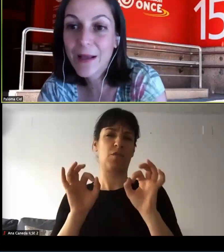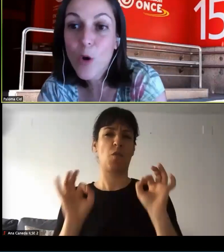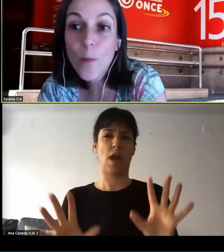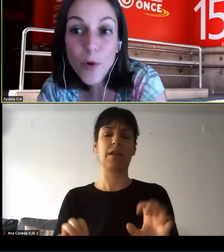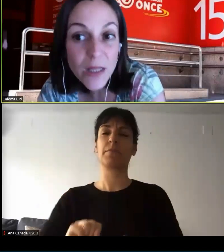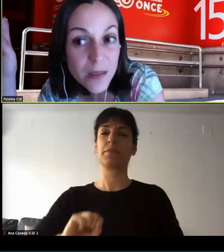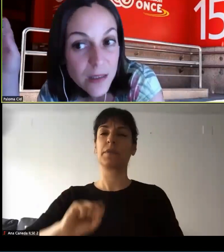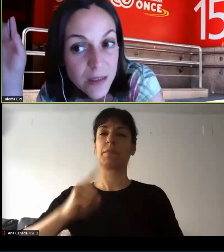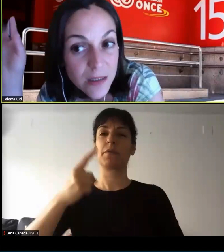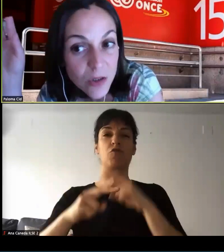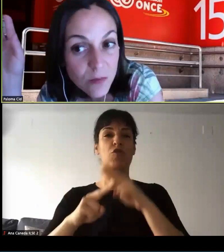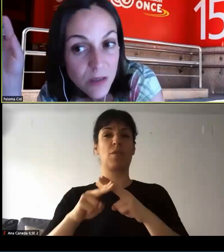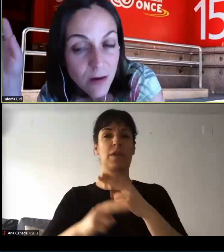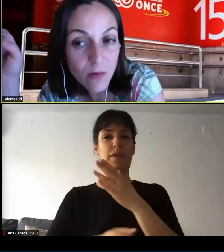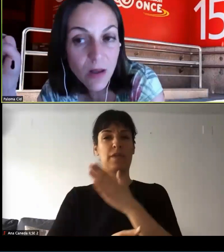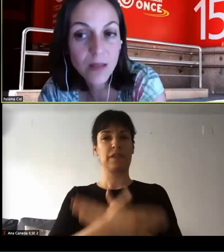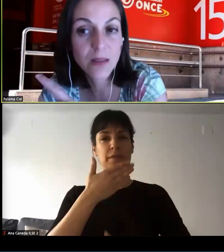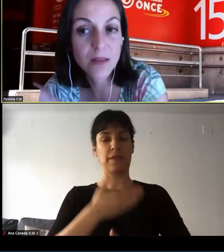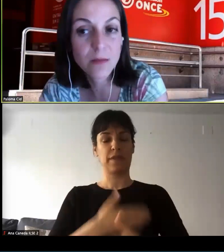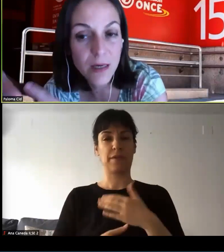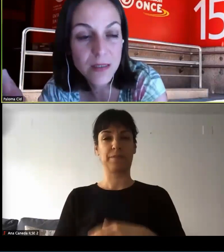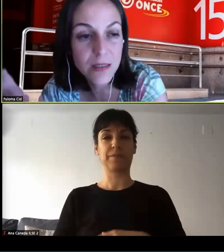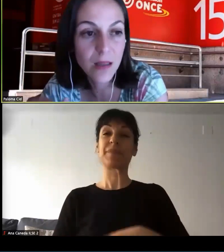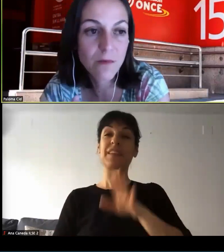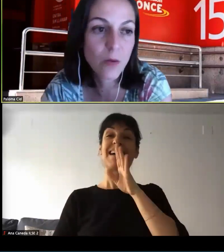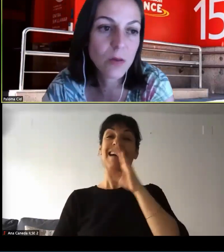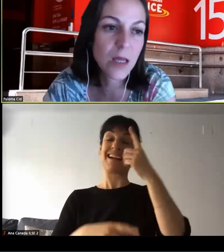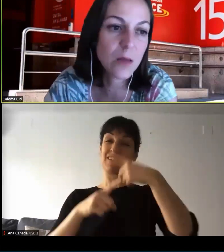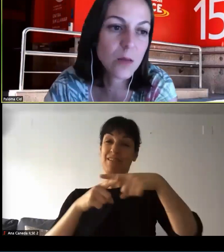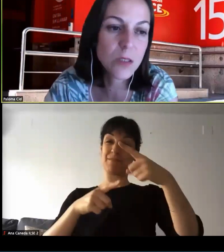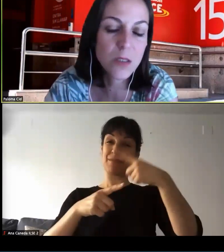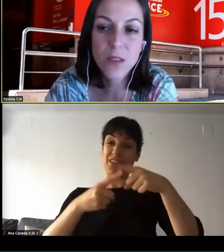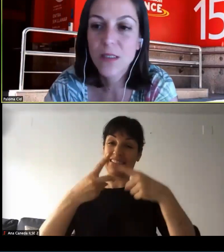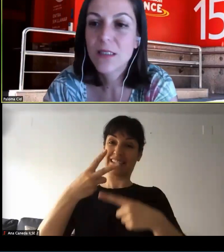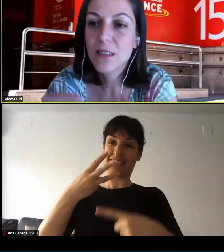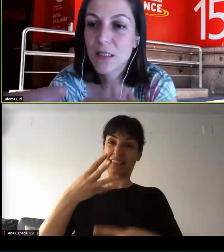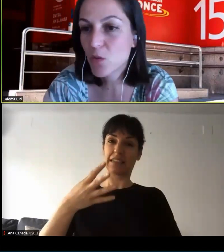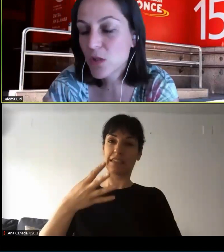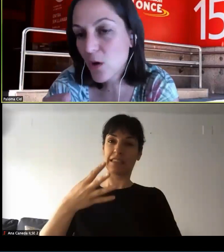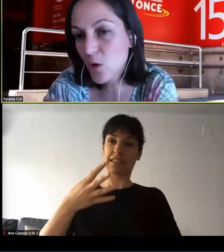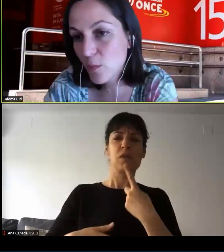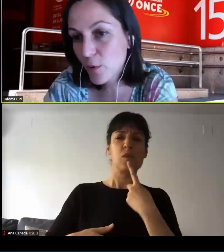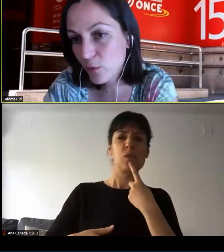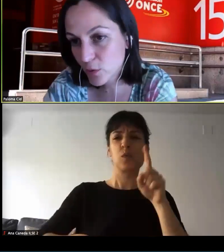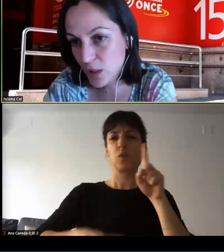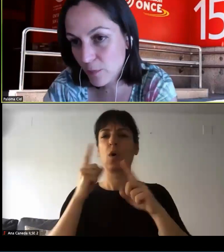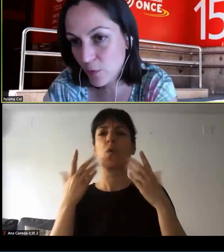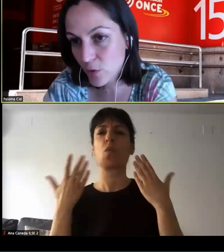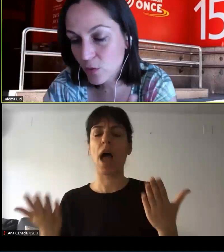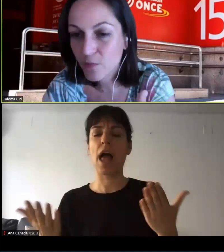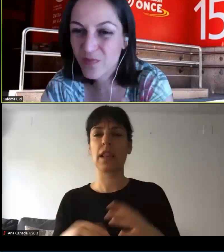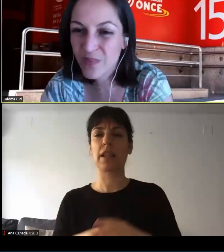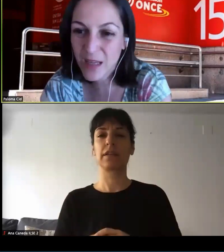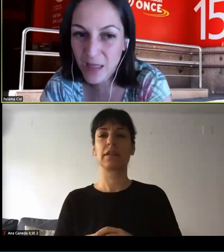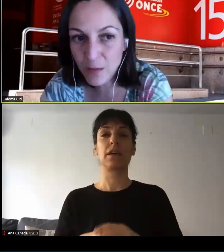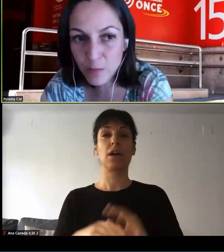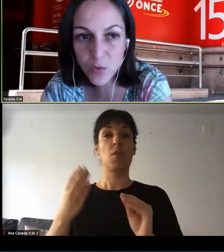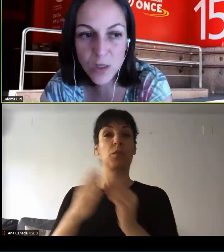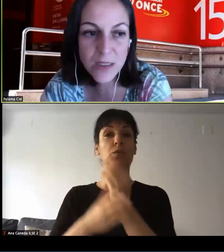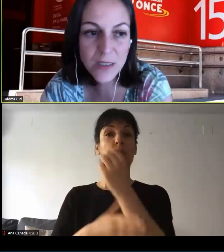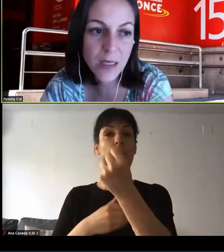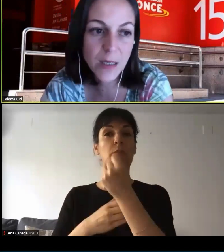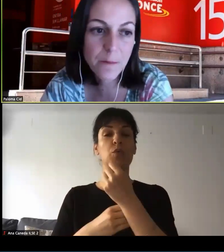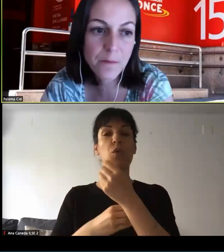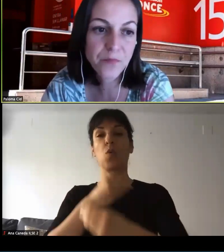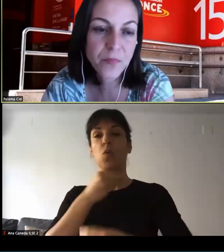qué componentes de esos que hemos hablado antes van a estar dificultados, si usan o no productos de apoyo, de qué tipo